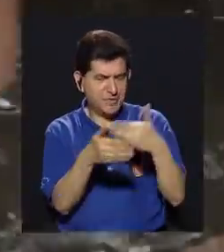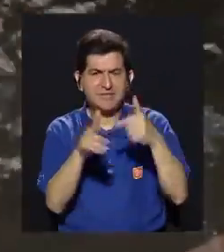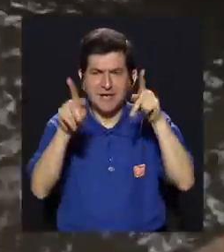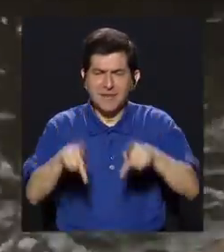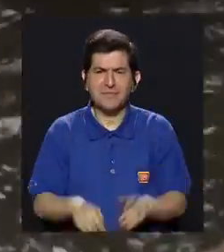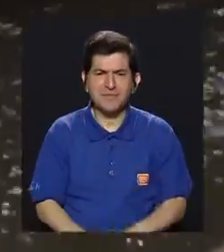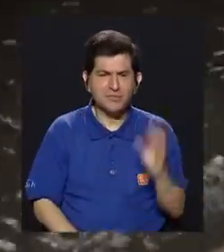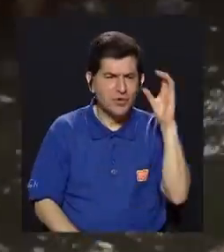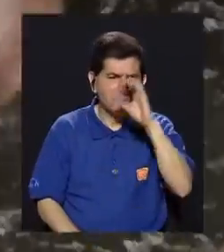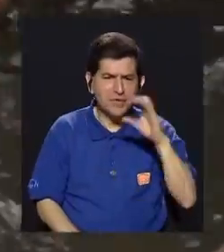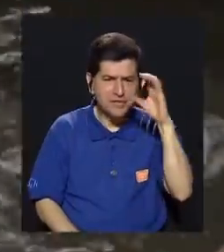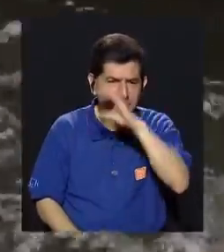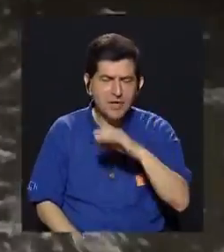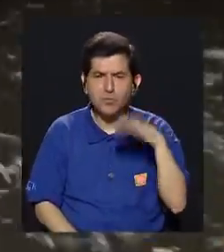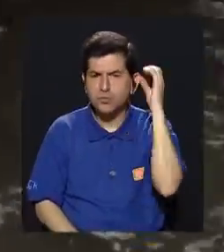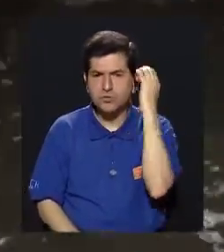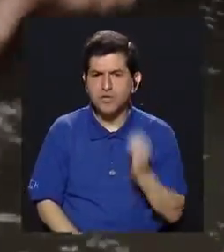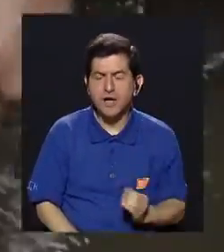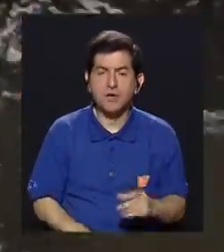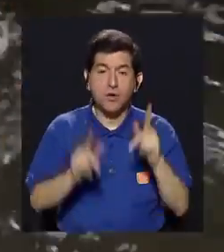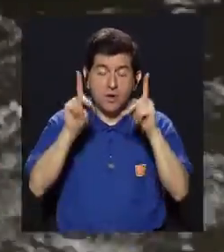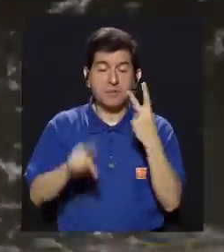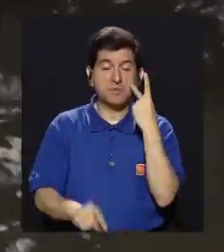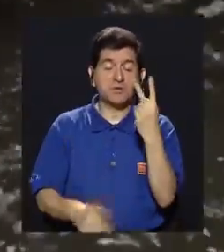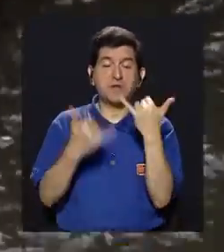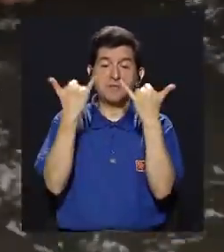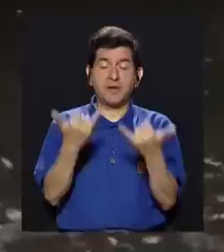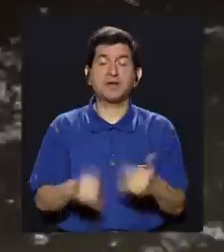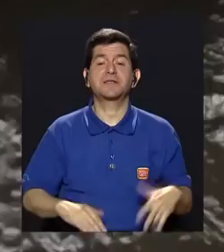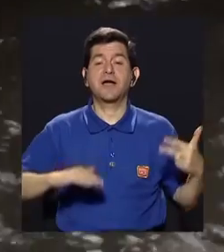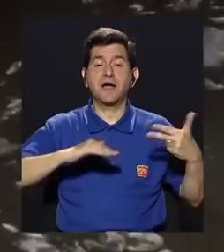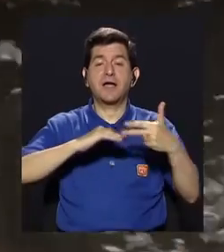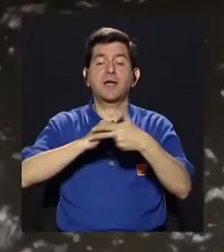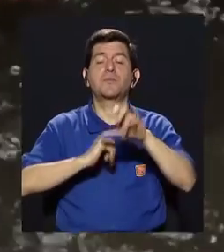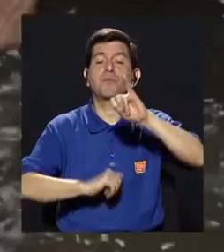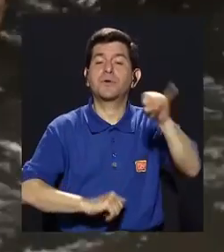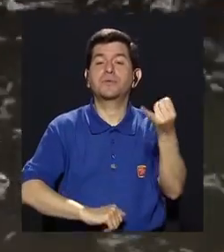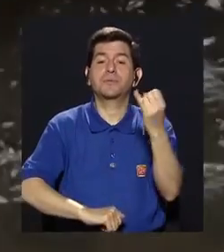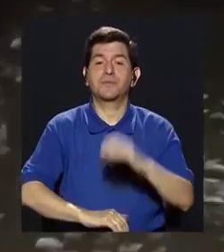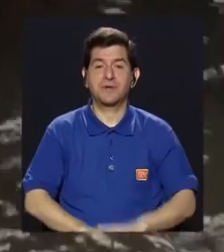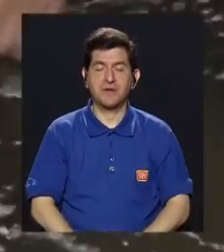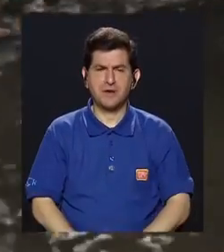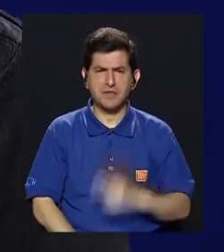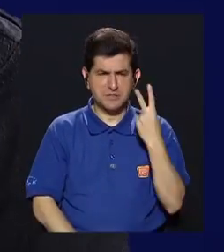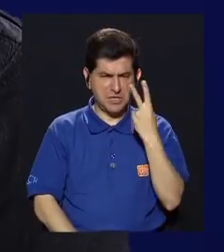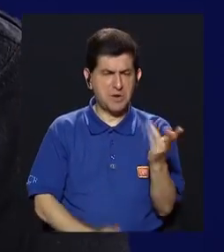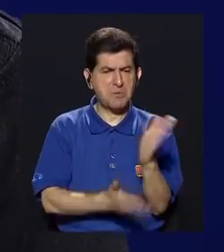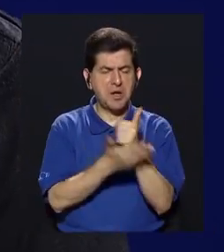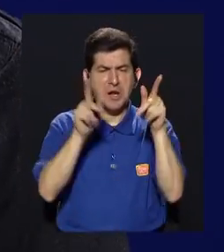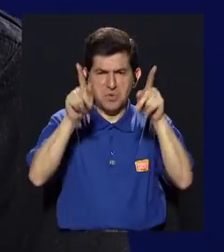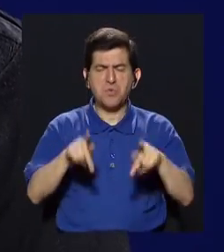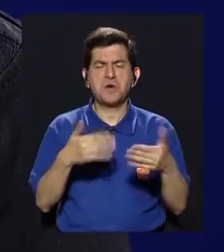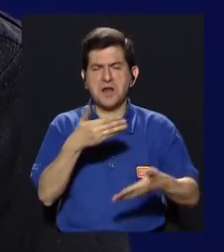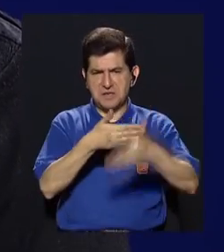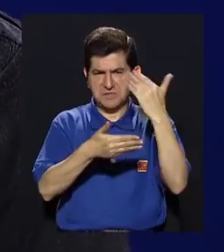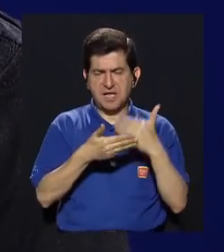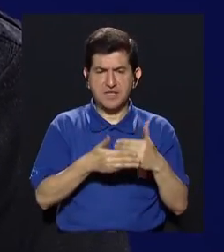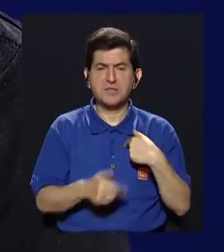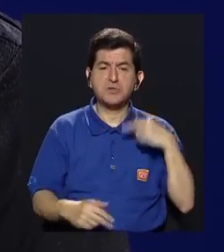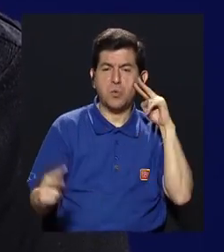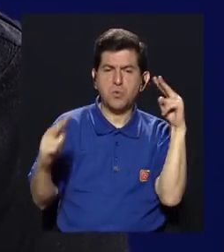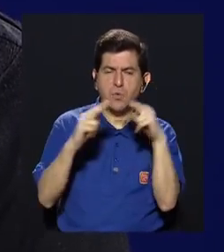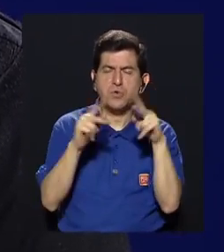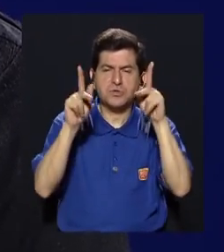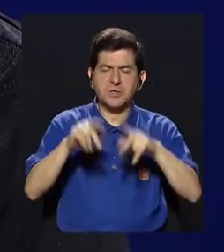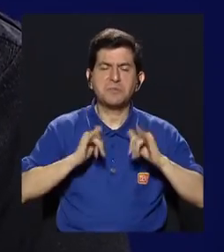obreros algunos me habían visto en puerto jiménez y yo había visto algunos ahí entonces o uno